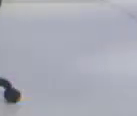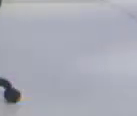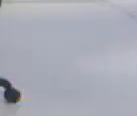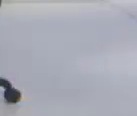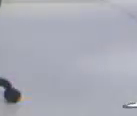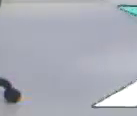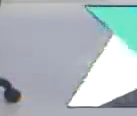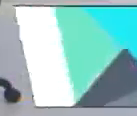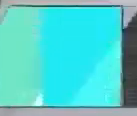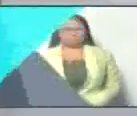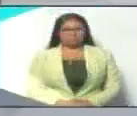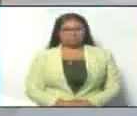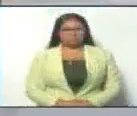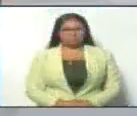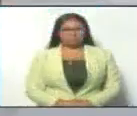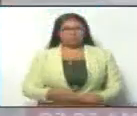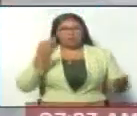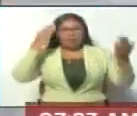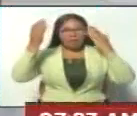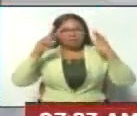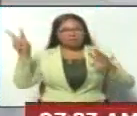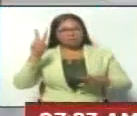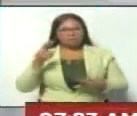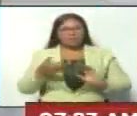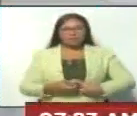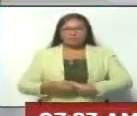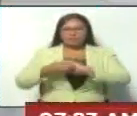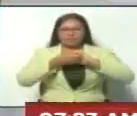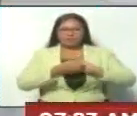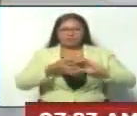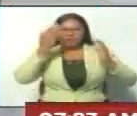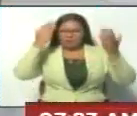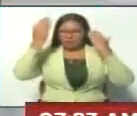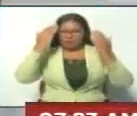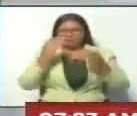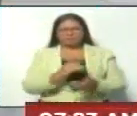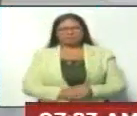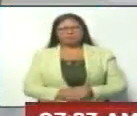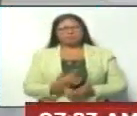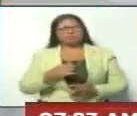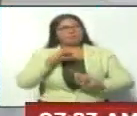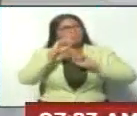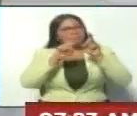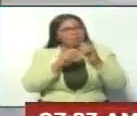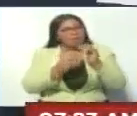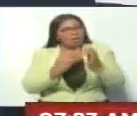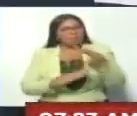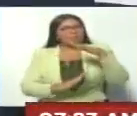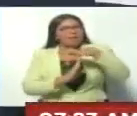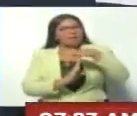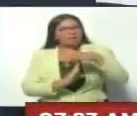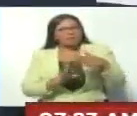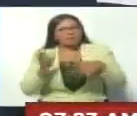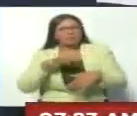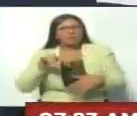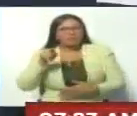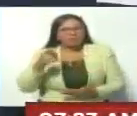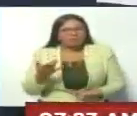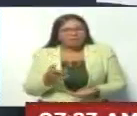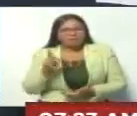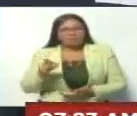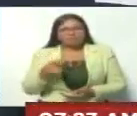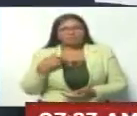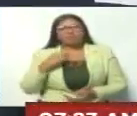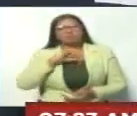Hola, Venezuela. Hola, hola, Trujillo. Sí. Yo le preguntaba en el corte de dónde es, entonces me dice, no,